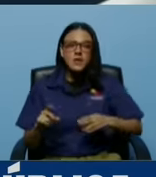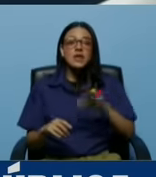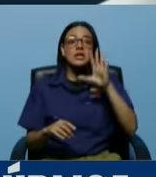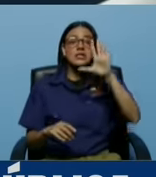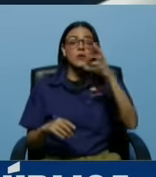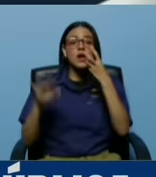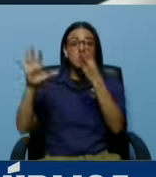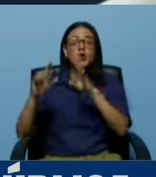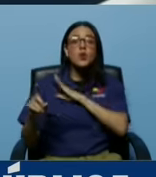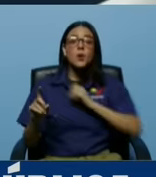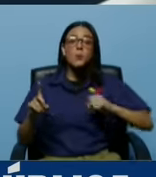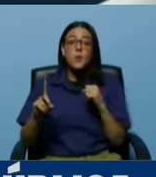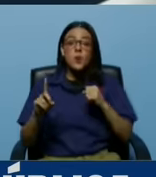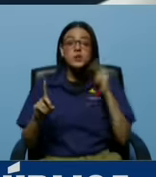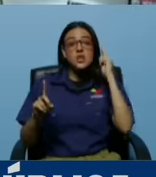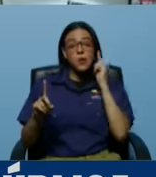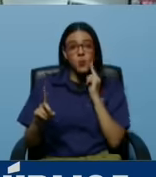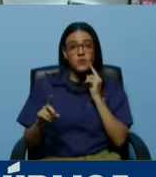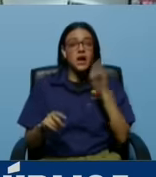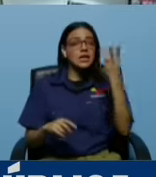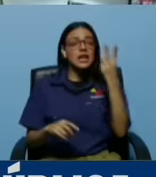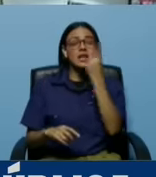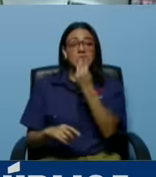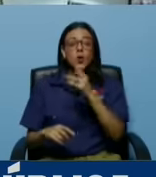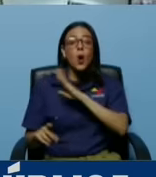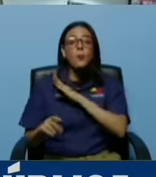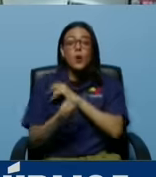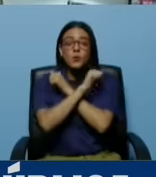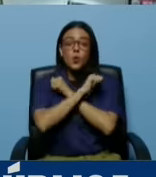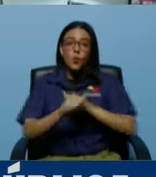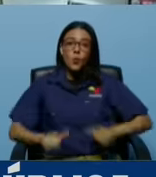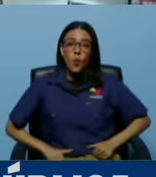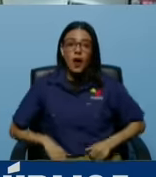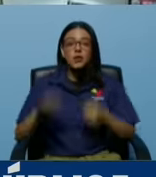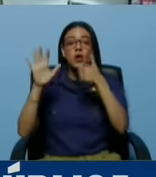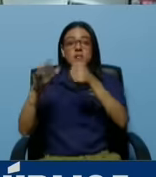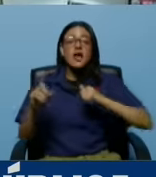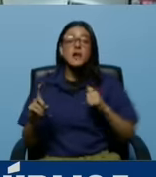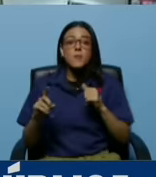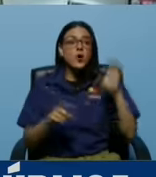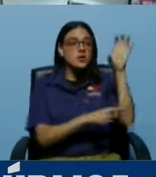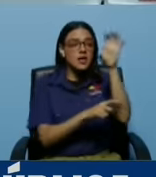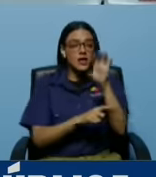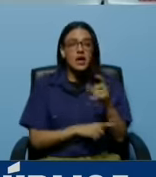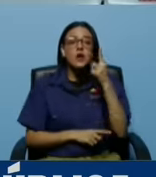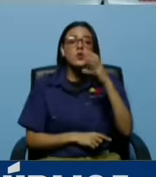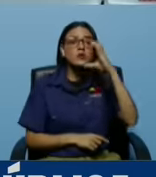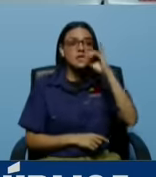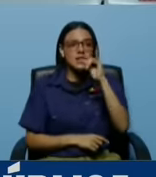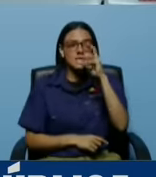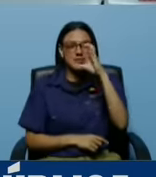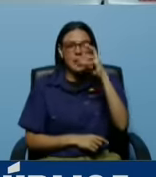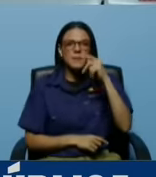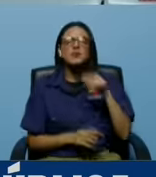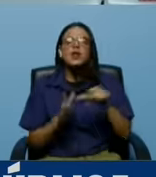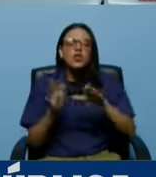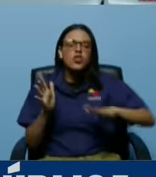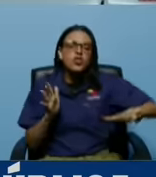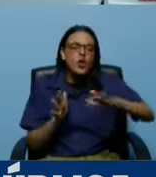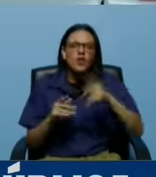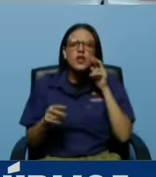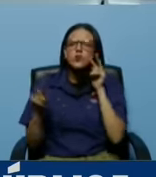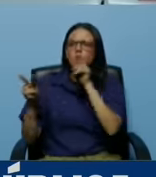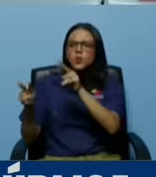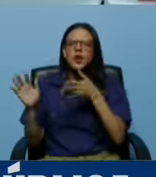Nacional Bolivariana, 32 a la Guardia Nacional, 6 a policías estatales y 1 al CICPC. Díganme dónde aquí